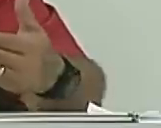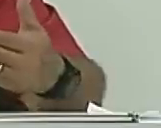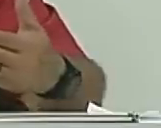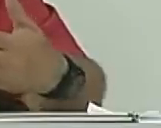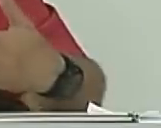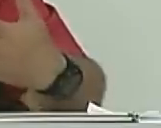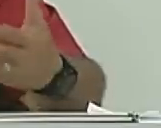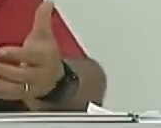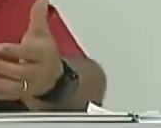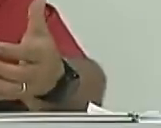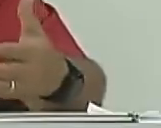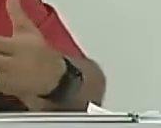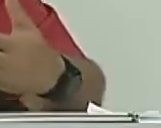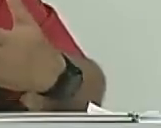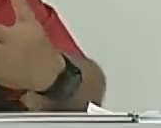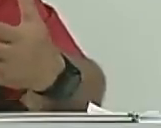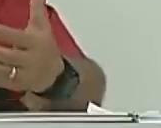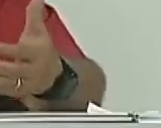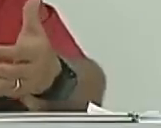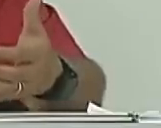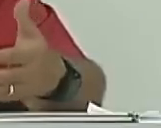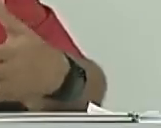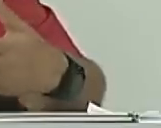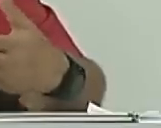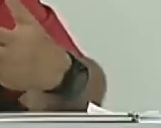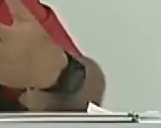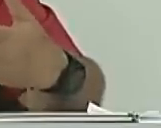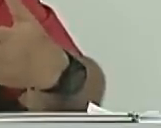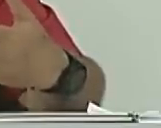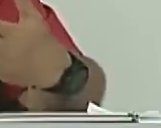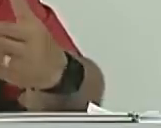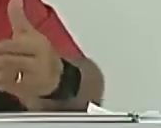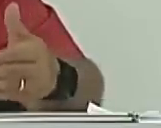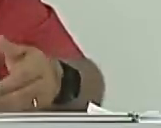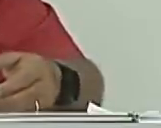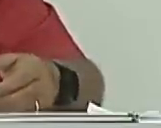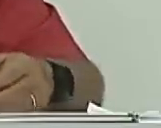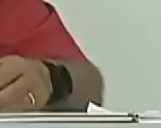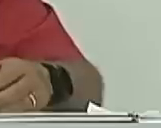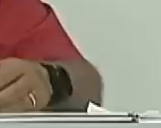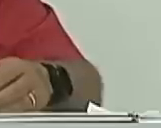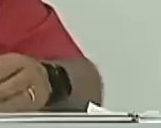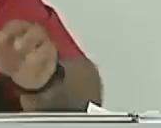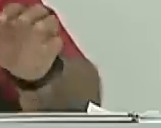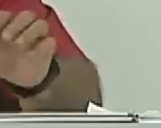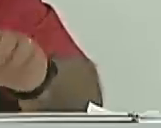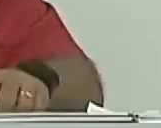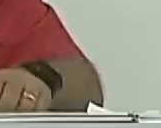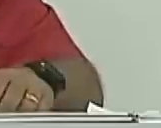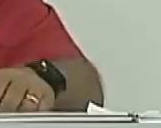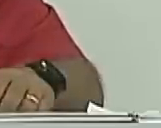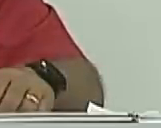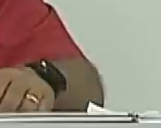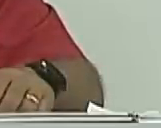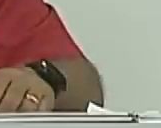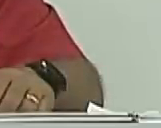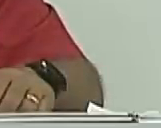Porque quieren que el pueblo ande amargado, porque quieren que el pueblo ande triste. Pero nosotros nos sobreponemos a esa sanción y a 1000 sanciones si